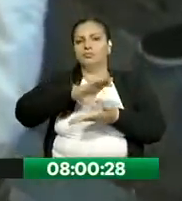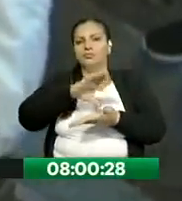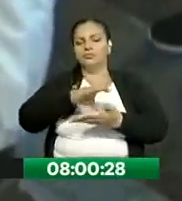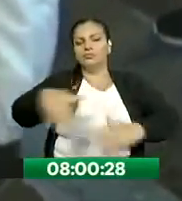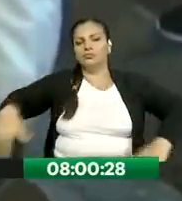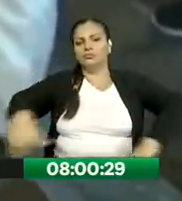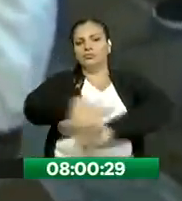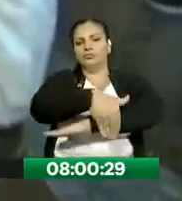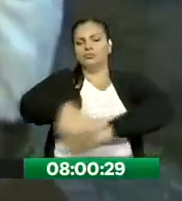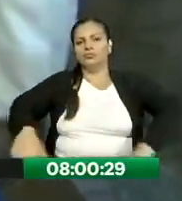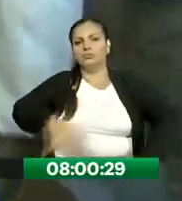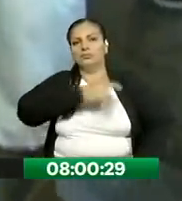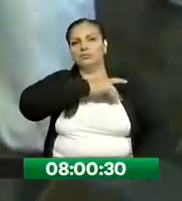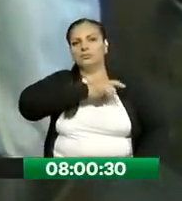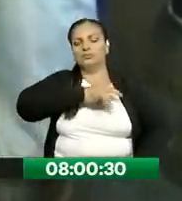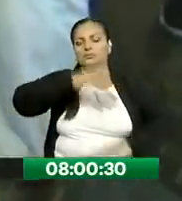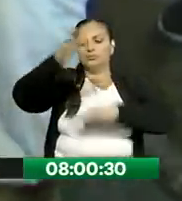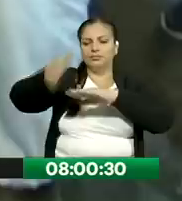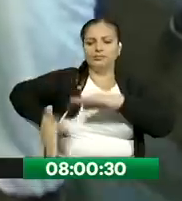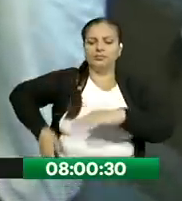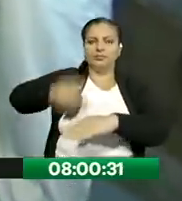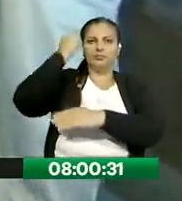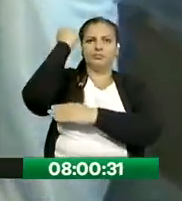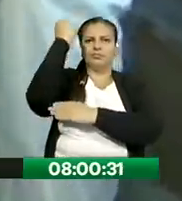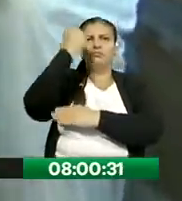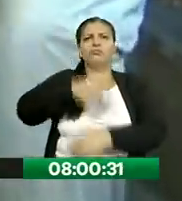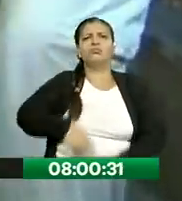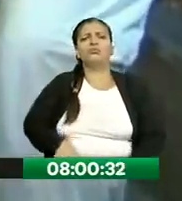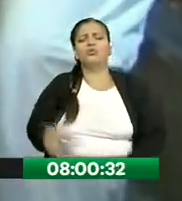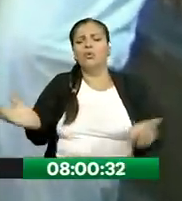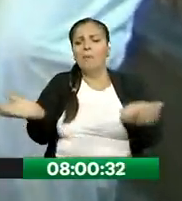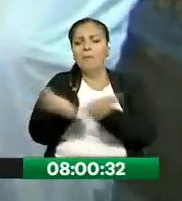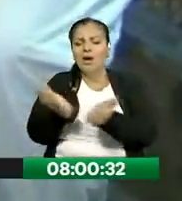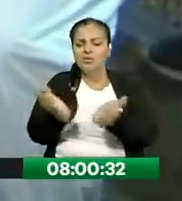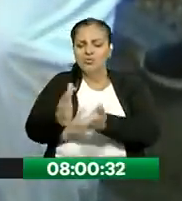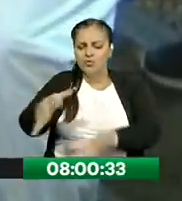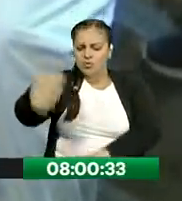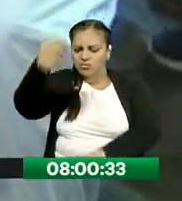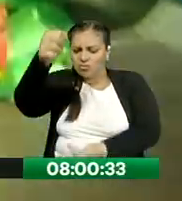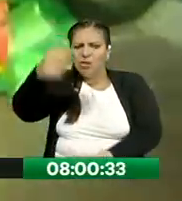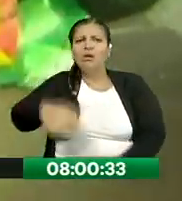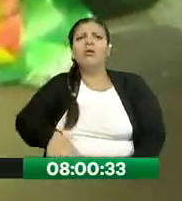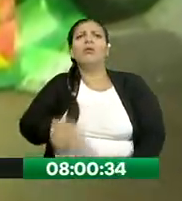de gestación en las calles Chile y Avenida 9 de Octubre en pleno centro de Guayaquil.